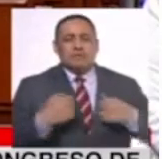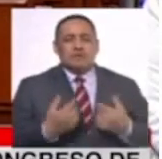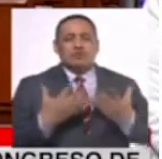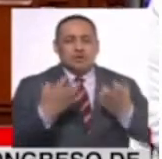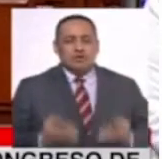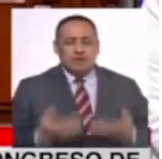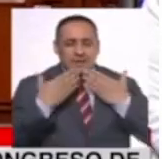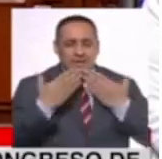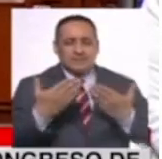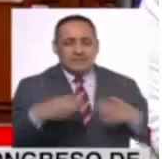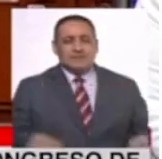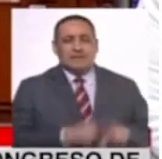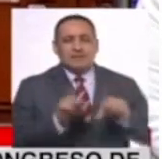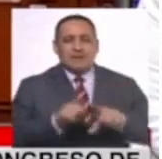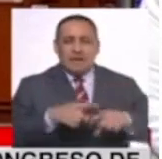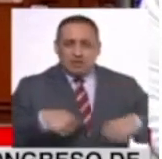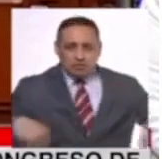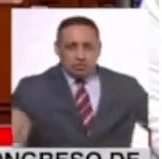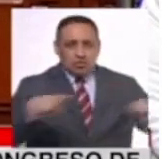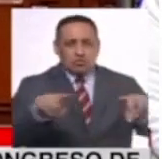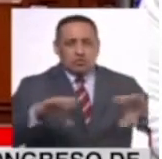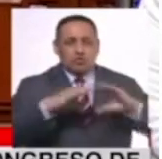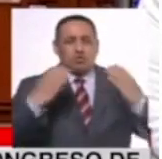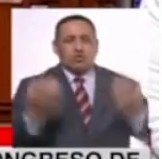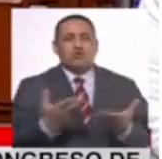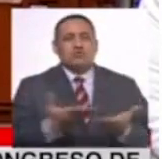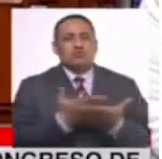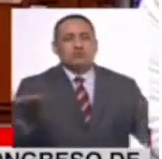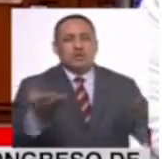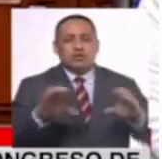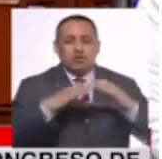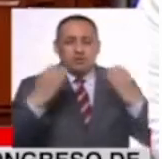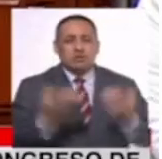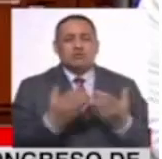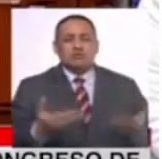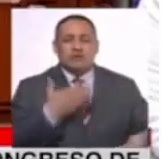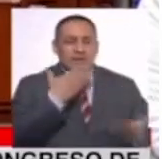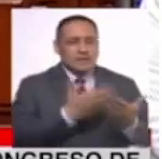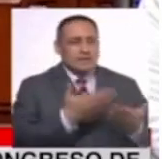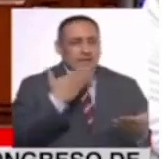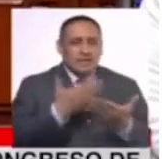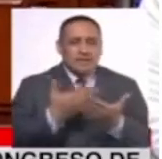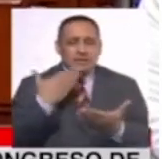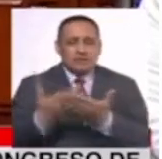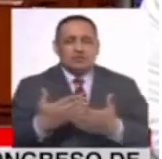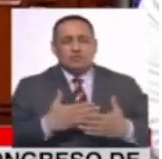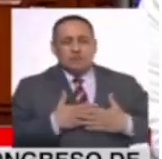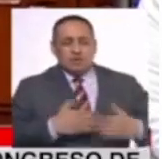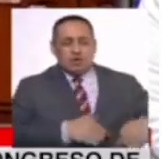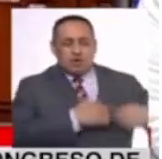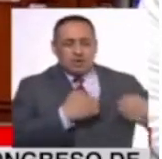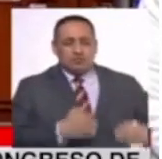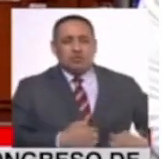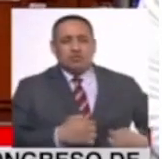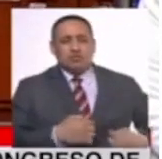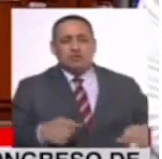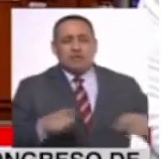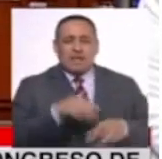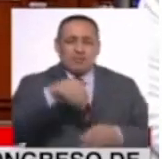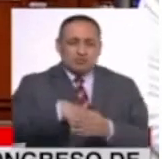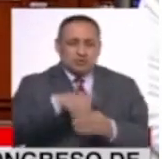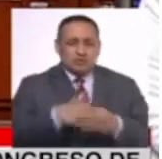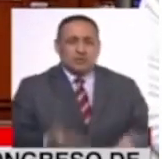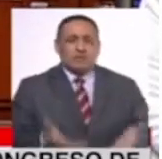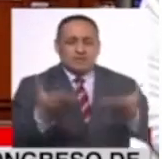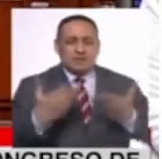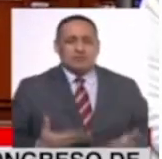Quiero agradecer también a la representación nacional. Señores congresistas, yo les agradezco de corazón la votación